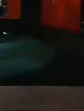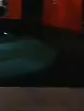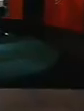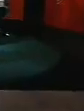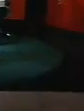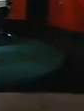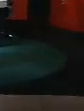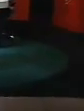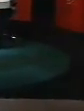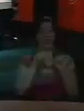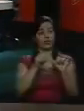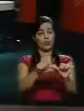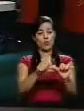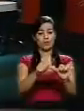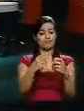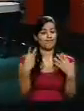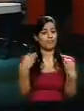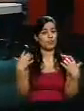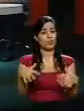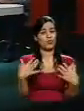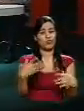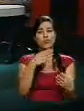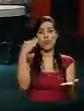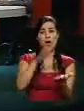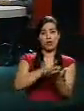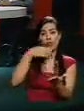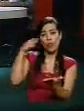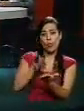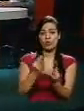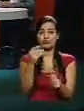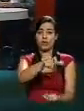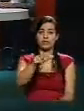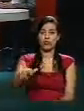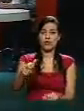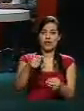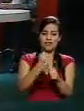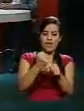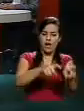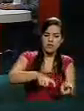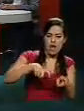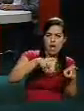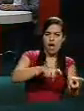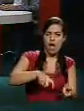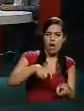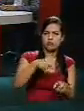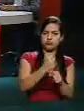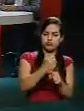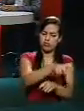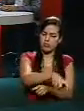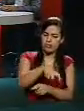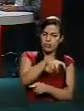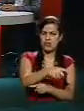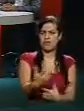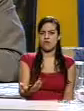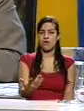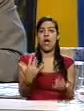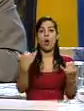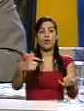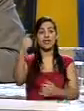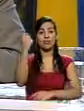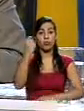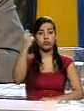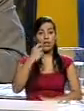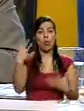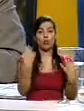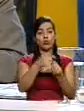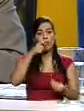Bueno, continúan los asesinatos de campesinos. Ahí están los diputados con el pueblo legislador, con el pueblo en la calle,